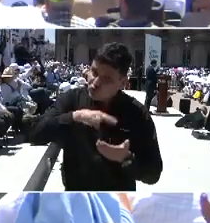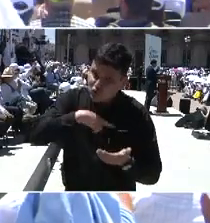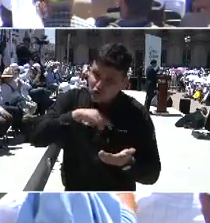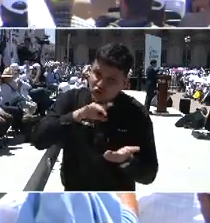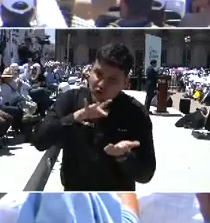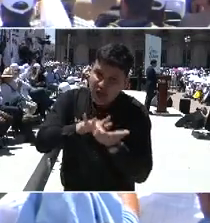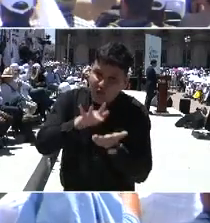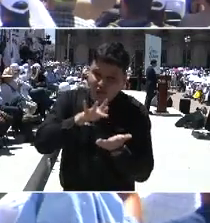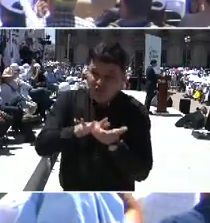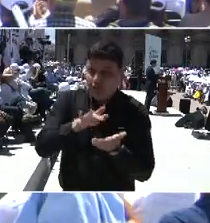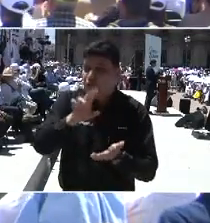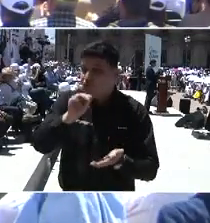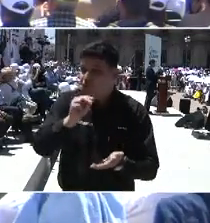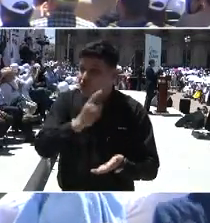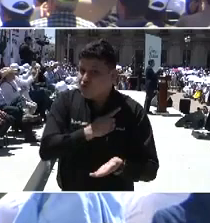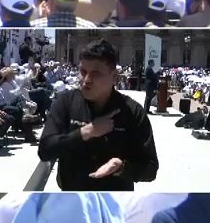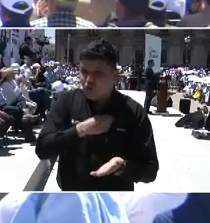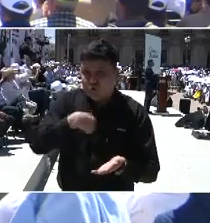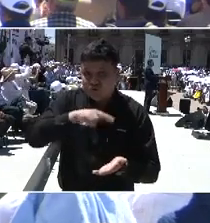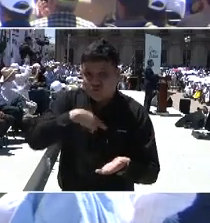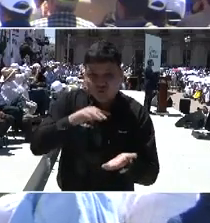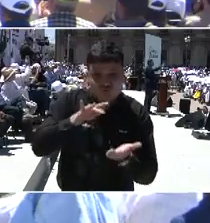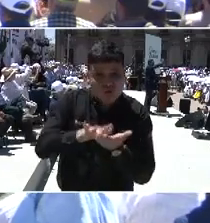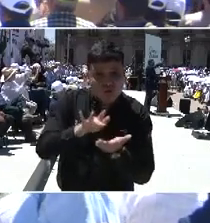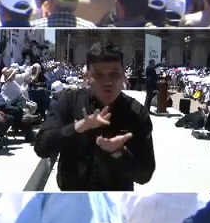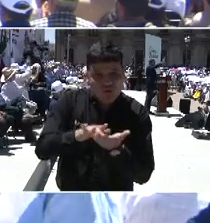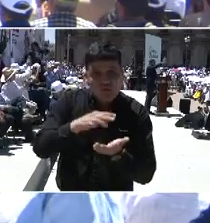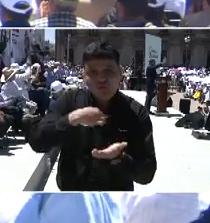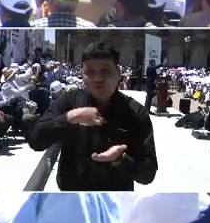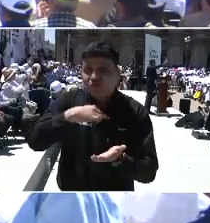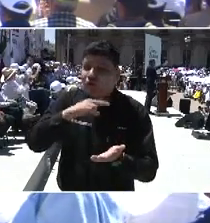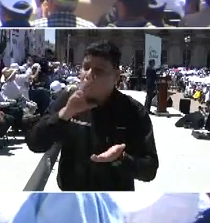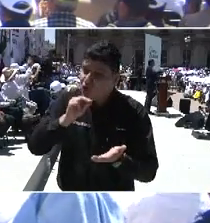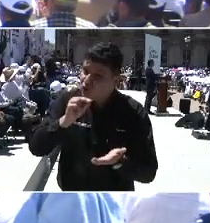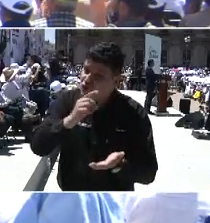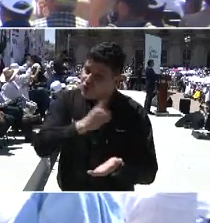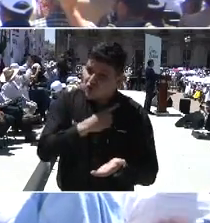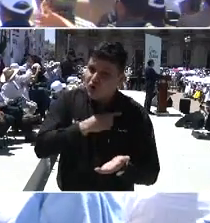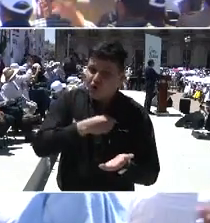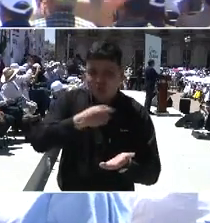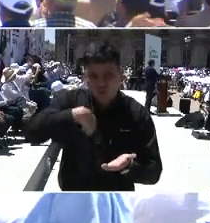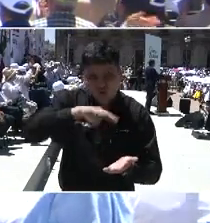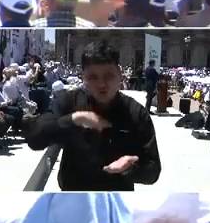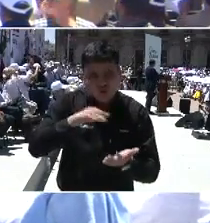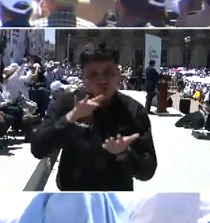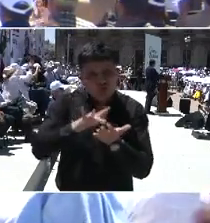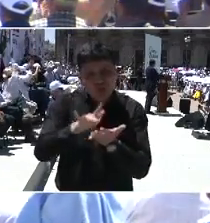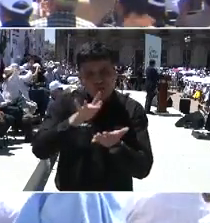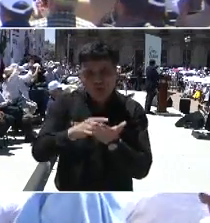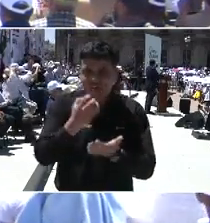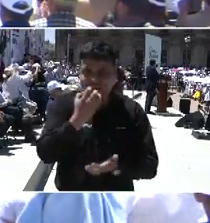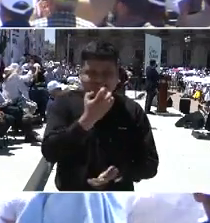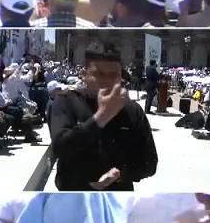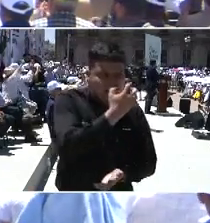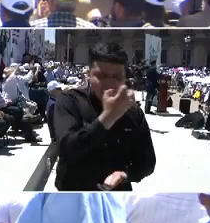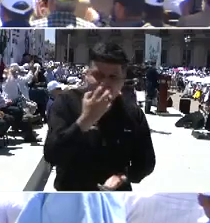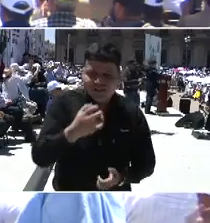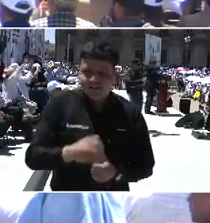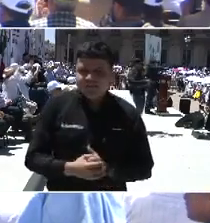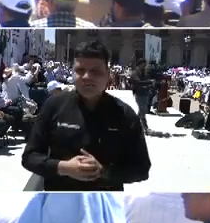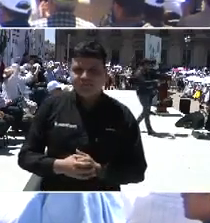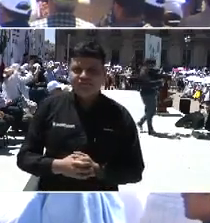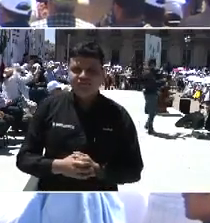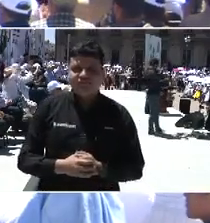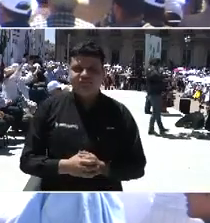y todo el poder político que tiene para atacar a quien lo critica osvaldo salvador ángel advirtió que es un peligro que el mismo